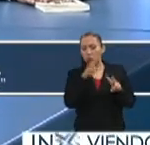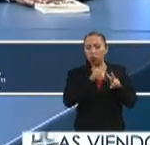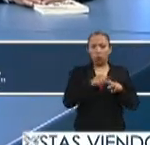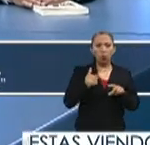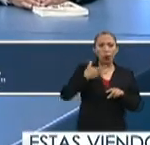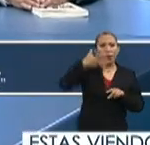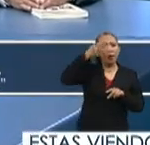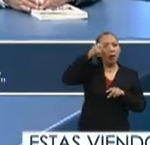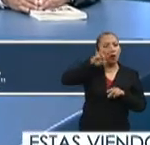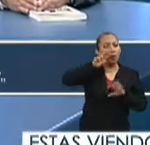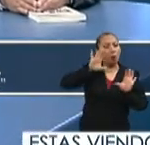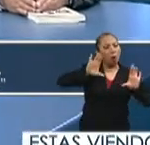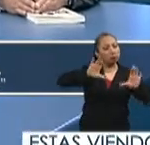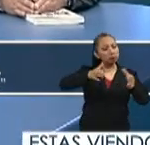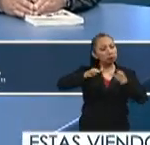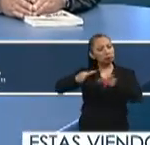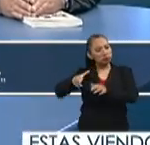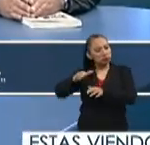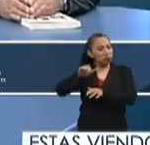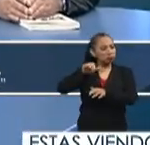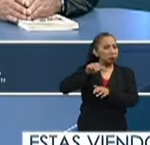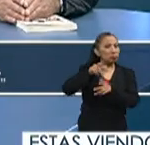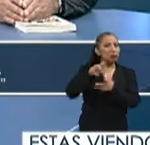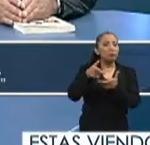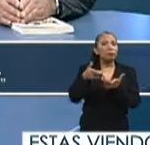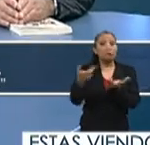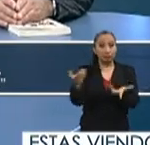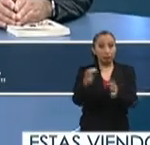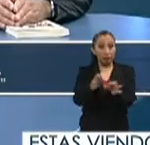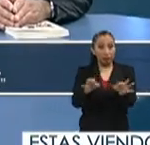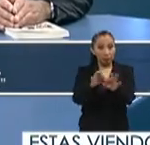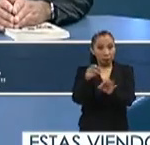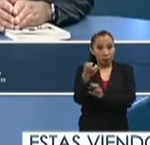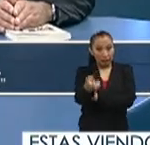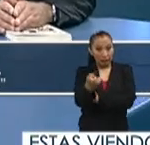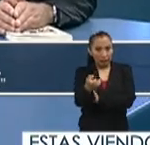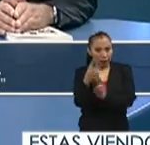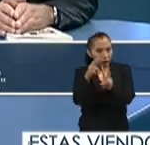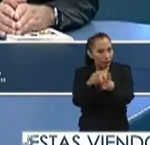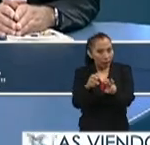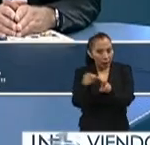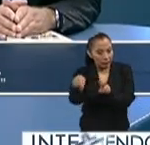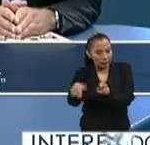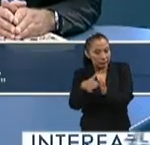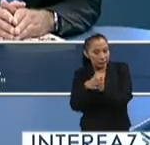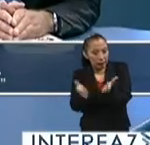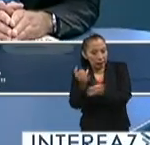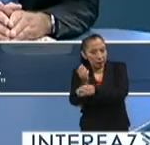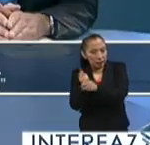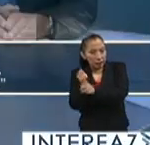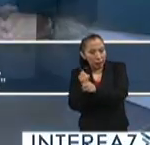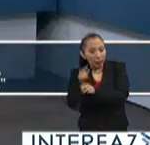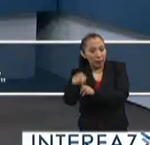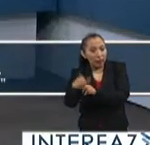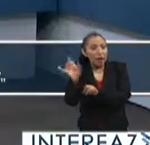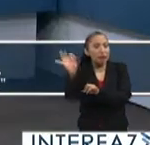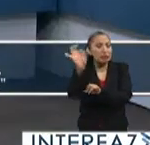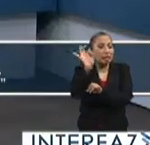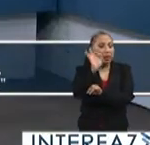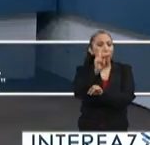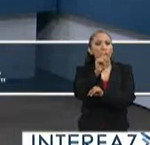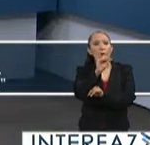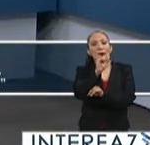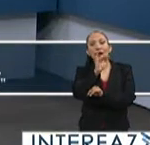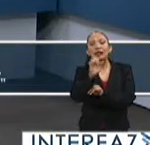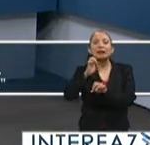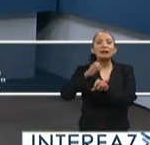aprender a categorizar. ¿Qué tan relevante resulta este análisis, este estudio de la probabilidad y la estadística